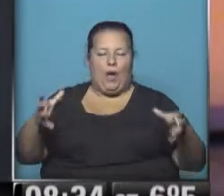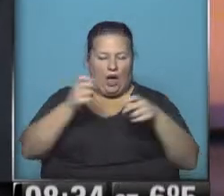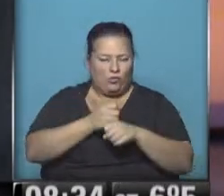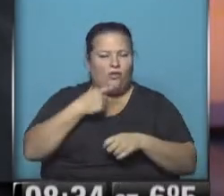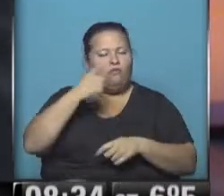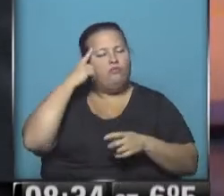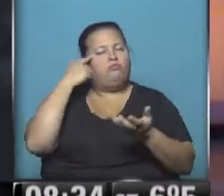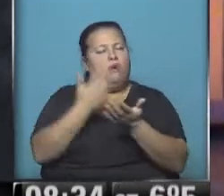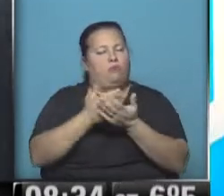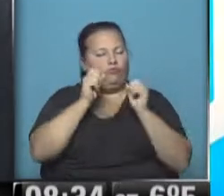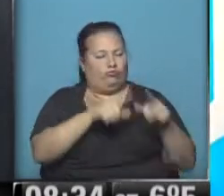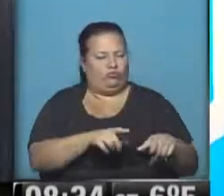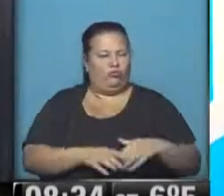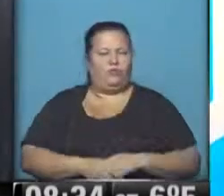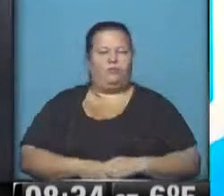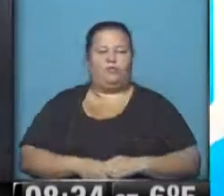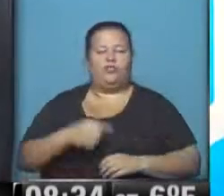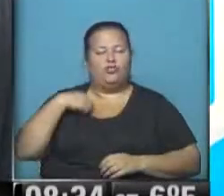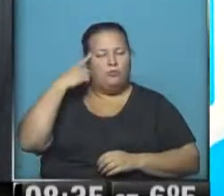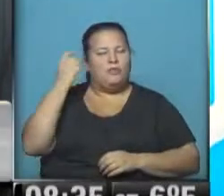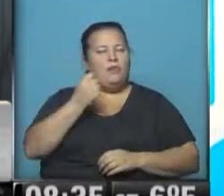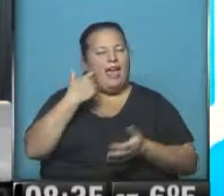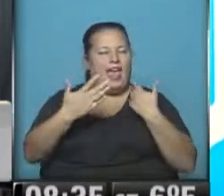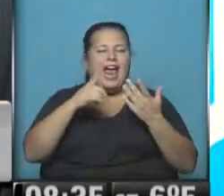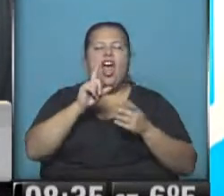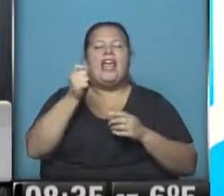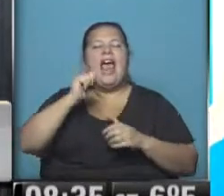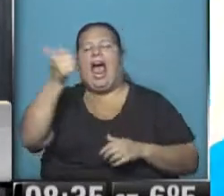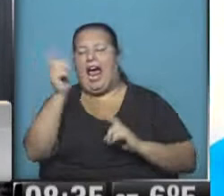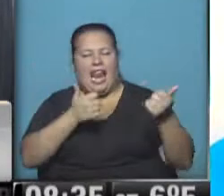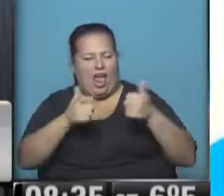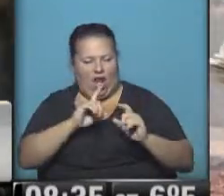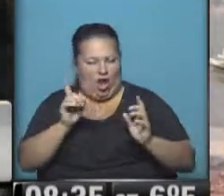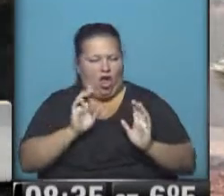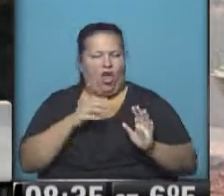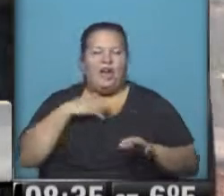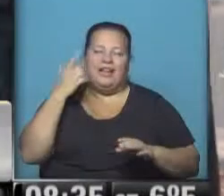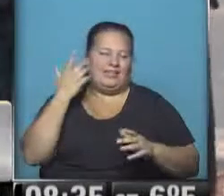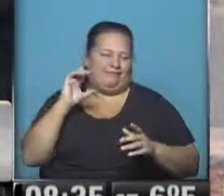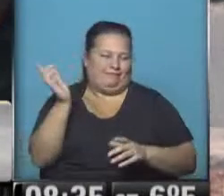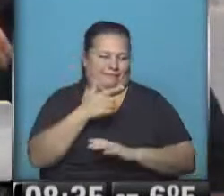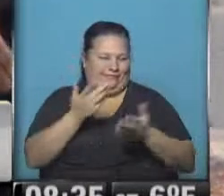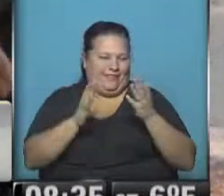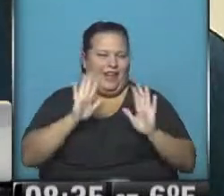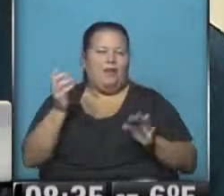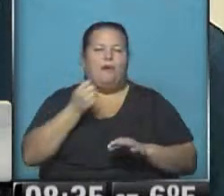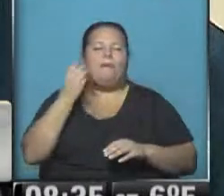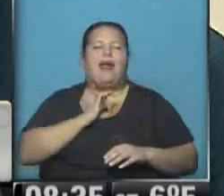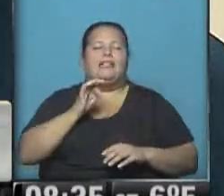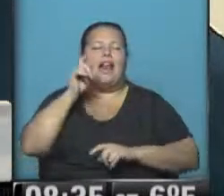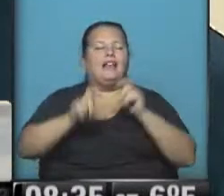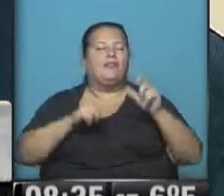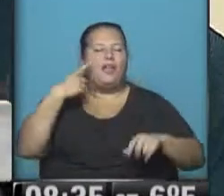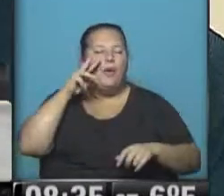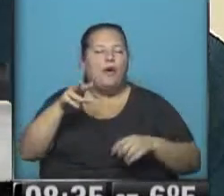su propuesta pero creo que es importante debatir no para ver quién gana eso es irrelevante es para que el ciudadano vea